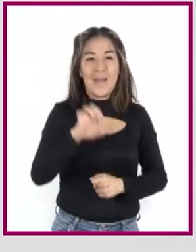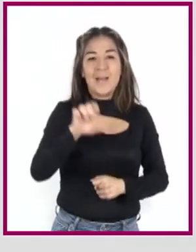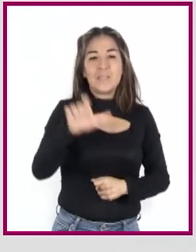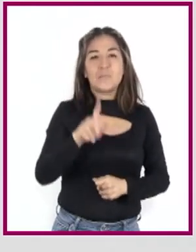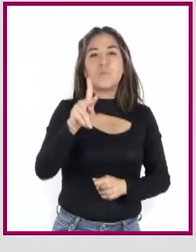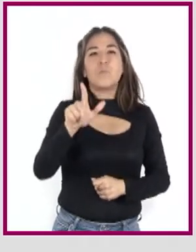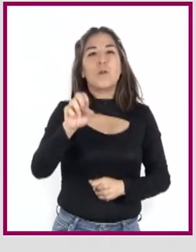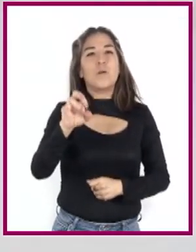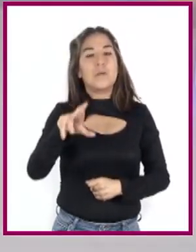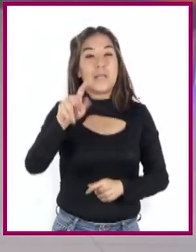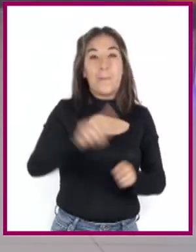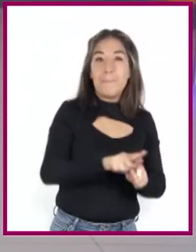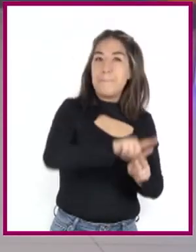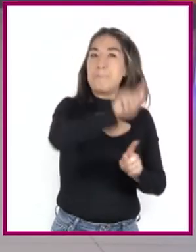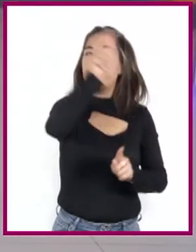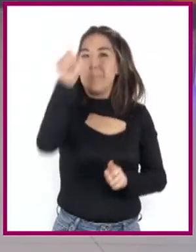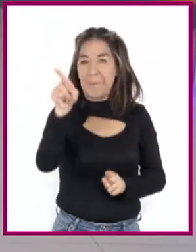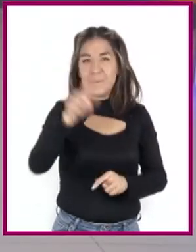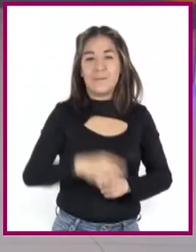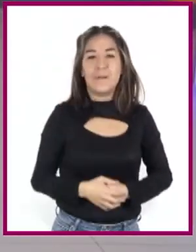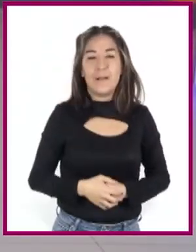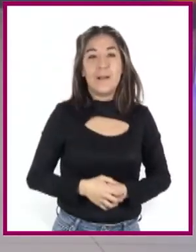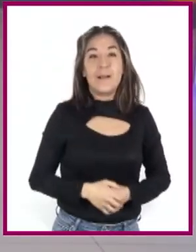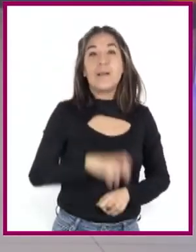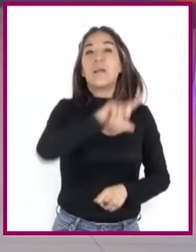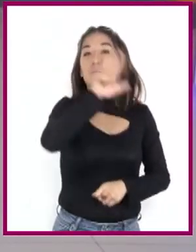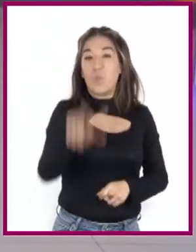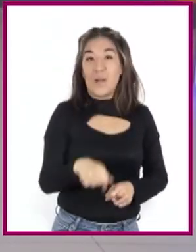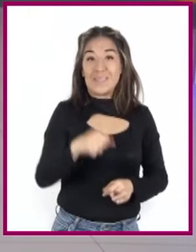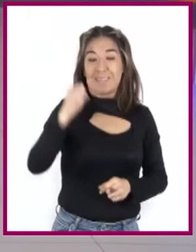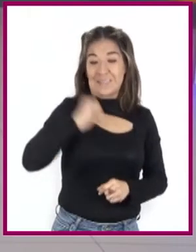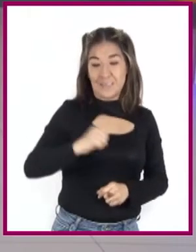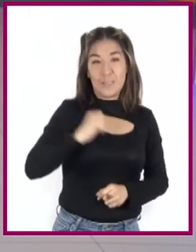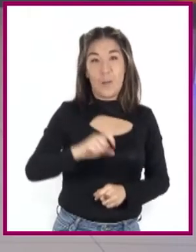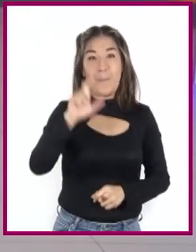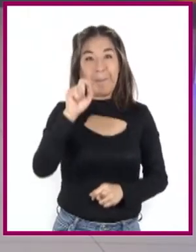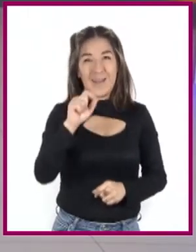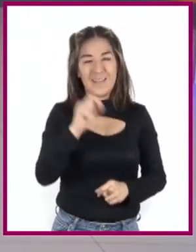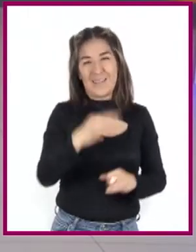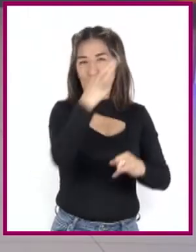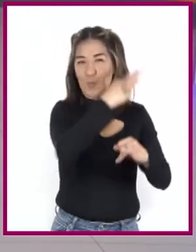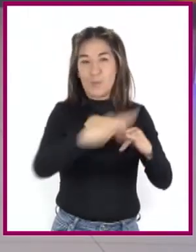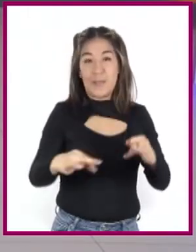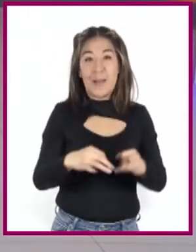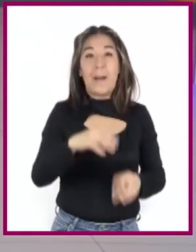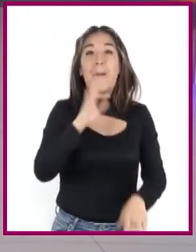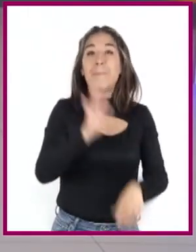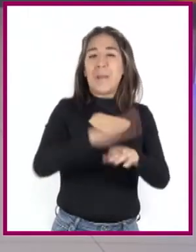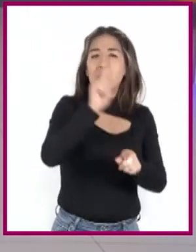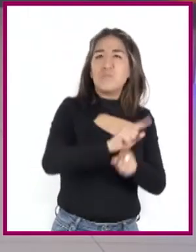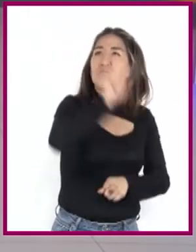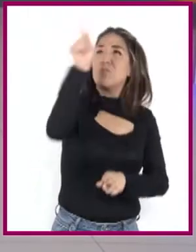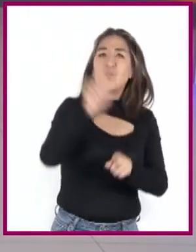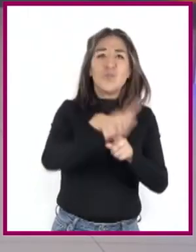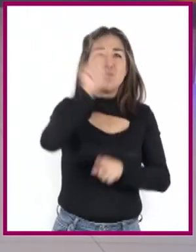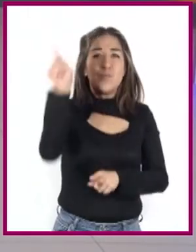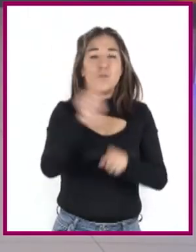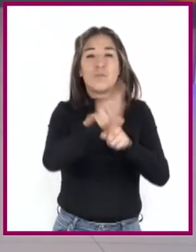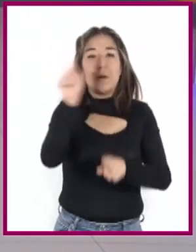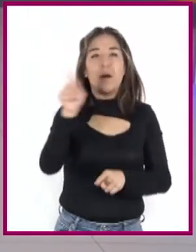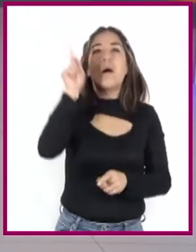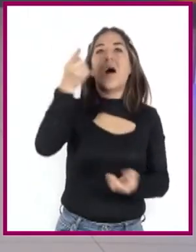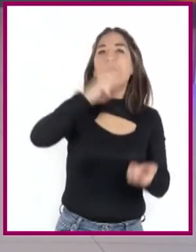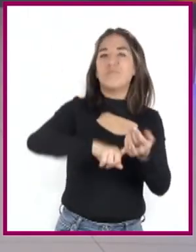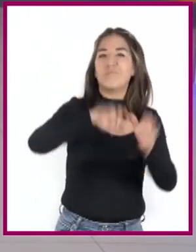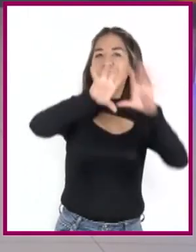carrera espacial. Hacia el final del siglo XX, más de 2.200 satélites estaban orbitando el planeta